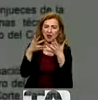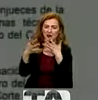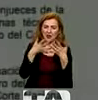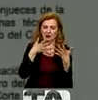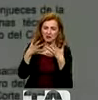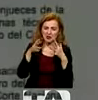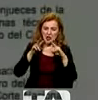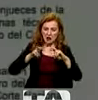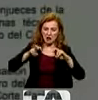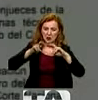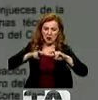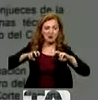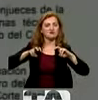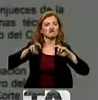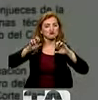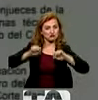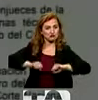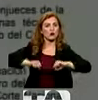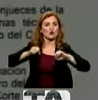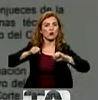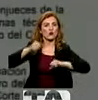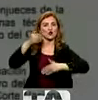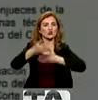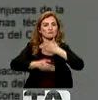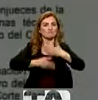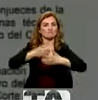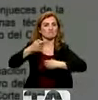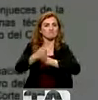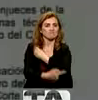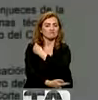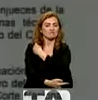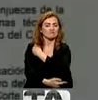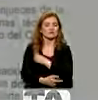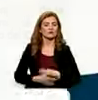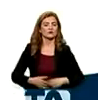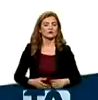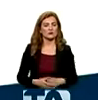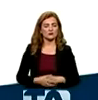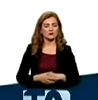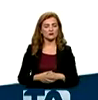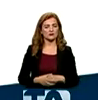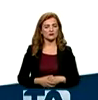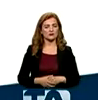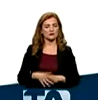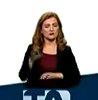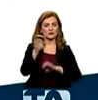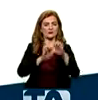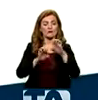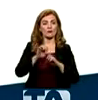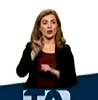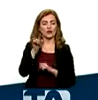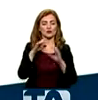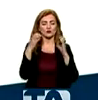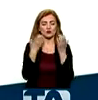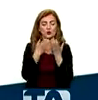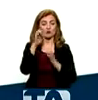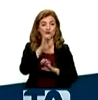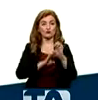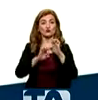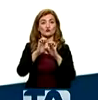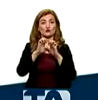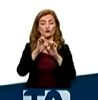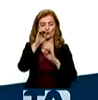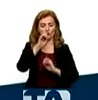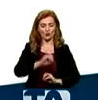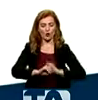transparencia, incluso podrían ser sometidos a procesos de disciplina. Sobre el proceso de evaluación, el comité evaluador remitirá